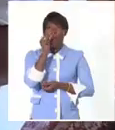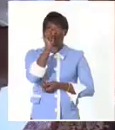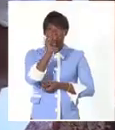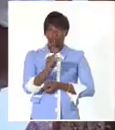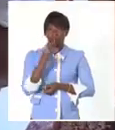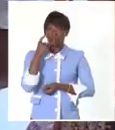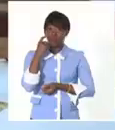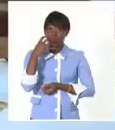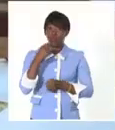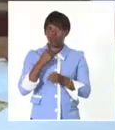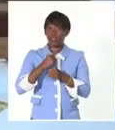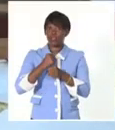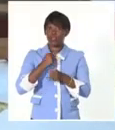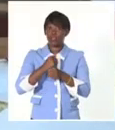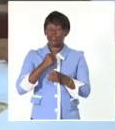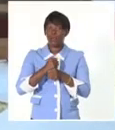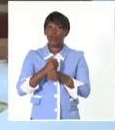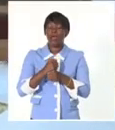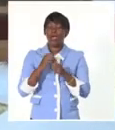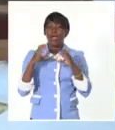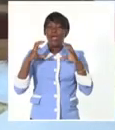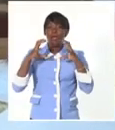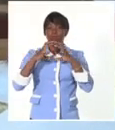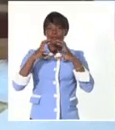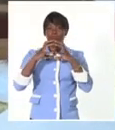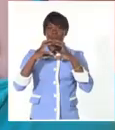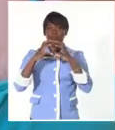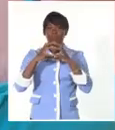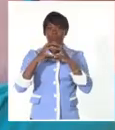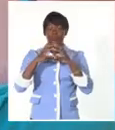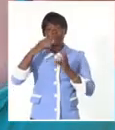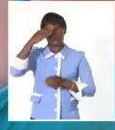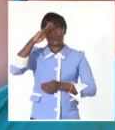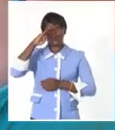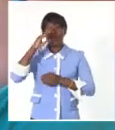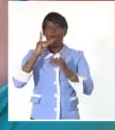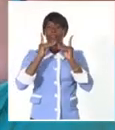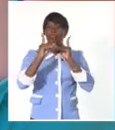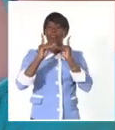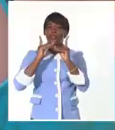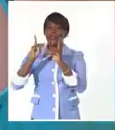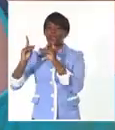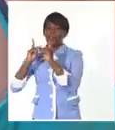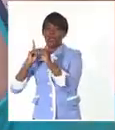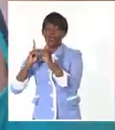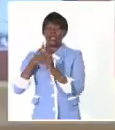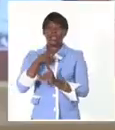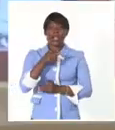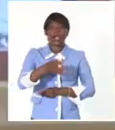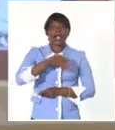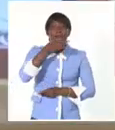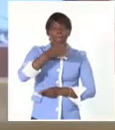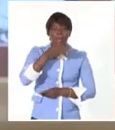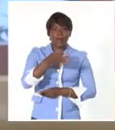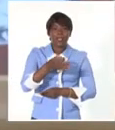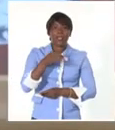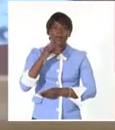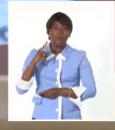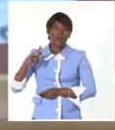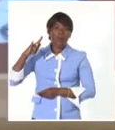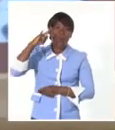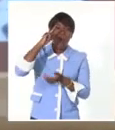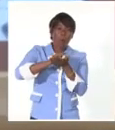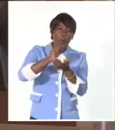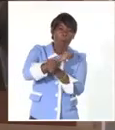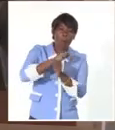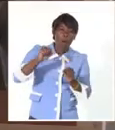Debate, alegórica a los momentos históricos que muestran el homenaje a las víctimas de Barbados y la denuncia al acto